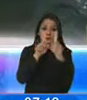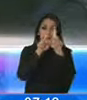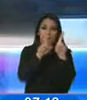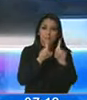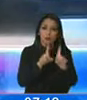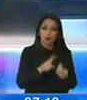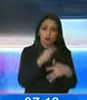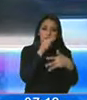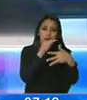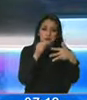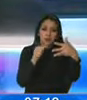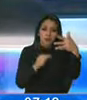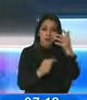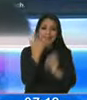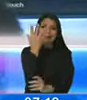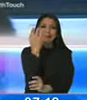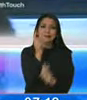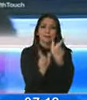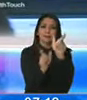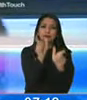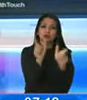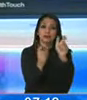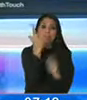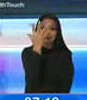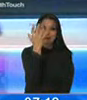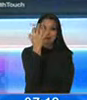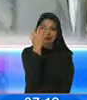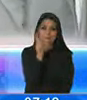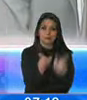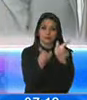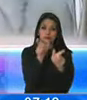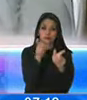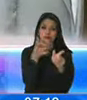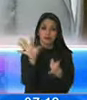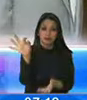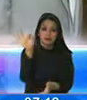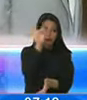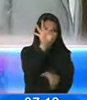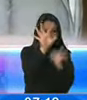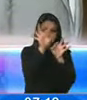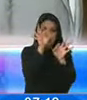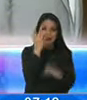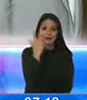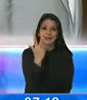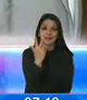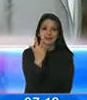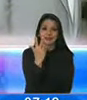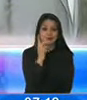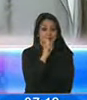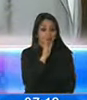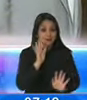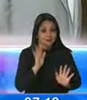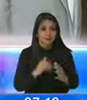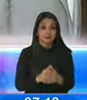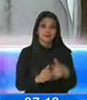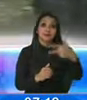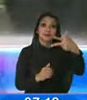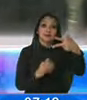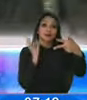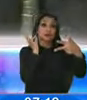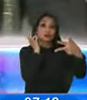una lista de 15 personas. De esas 15 personas, el presidente ya ha elegido a 3. Una pista, Roberto, son tres